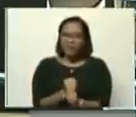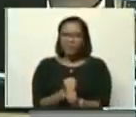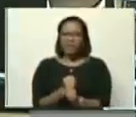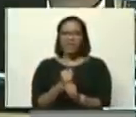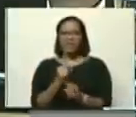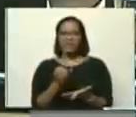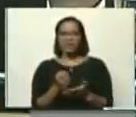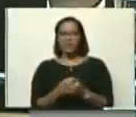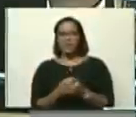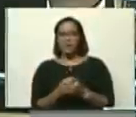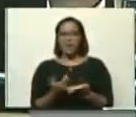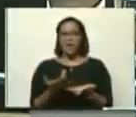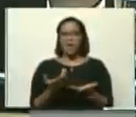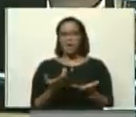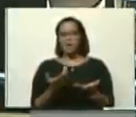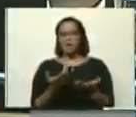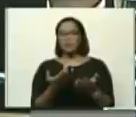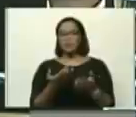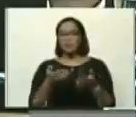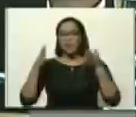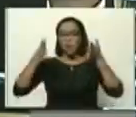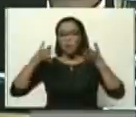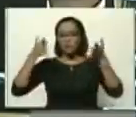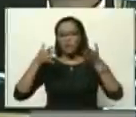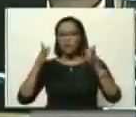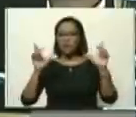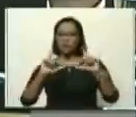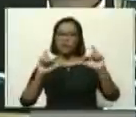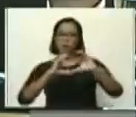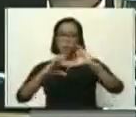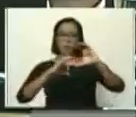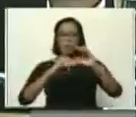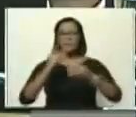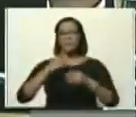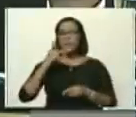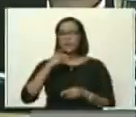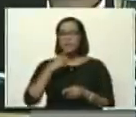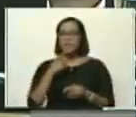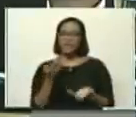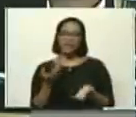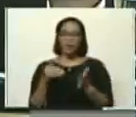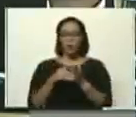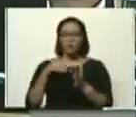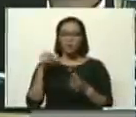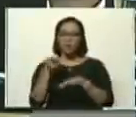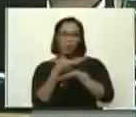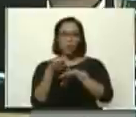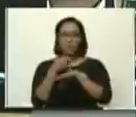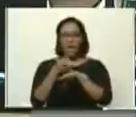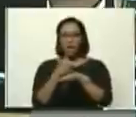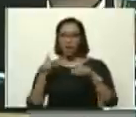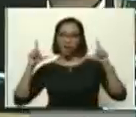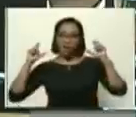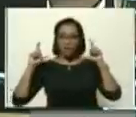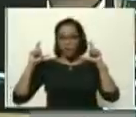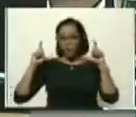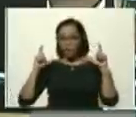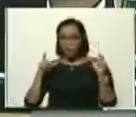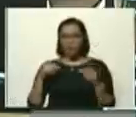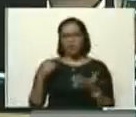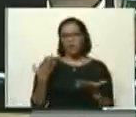a los managers, a los medios. Vamos a hacer política contra el gobierno que está de moda. Viene Angelina Jolie y yo me voy a tomar esa foto al lado de ella.